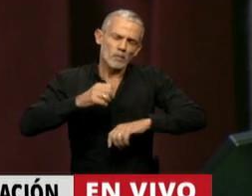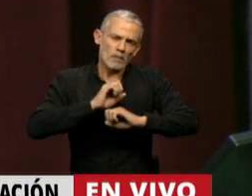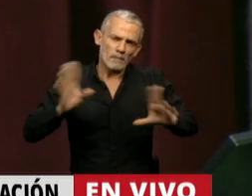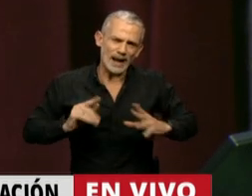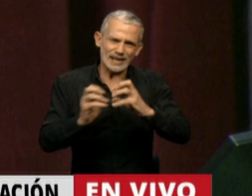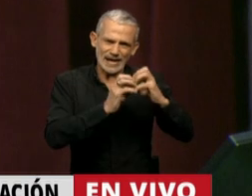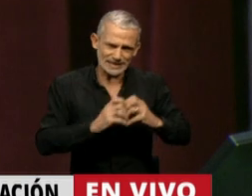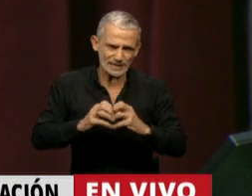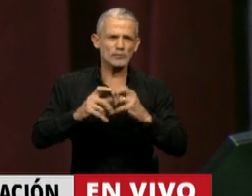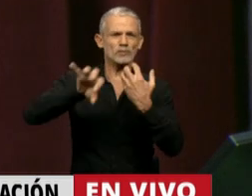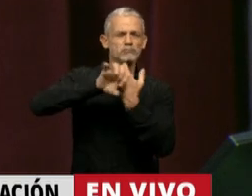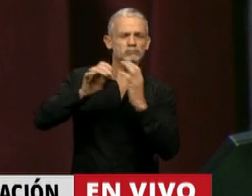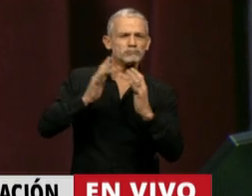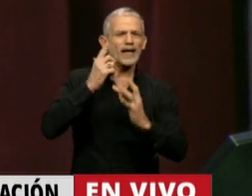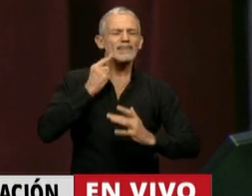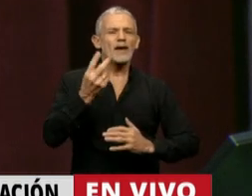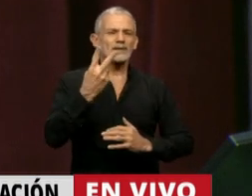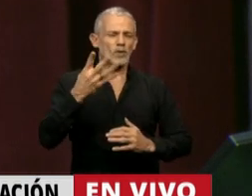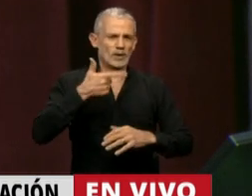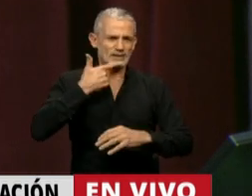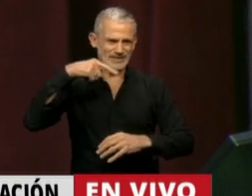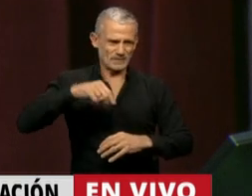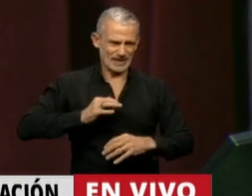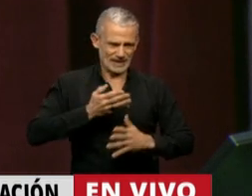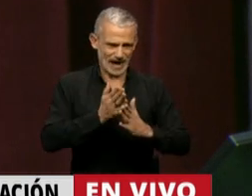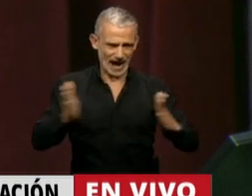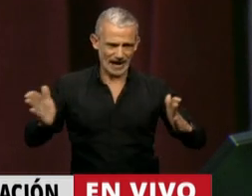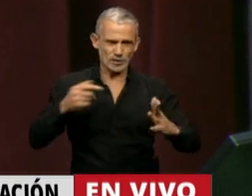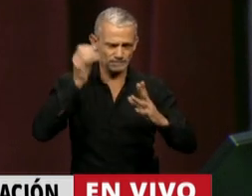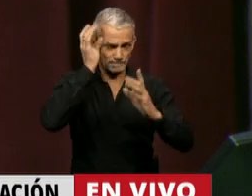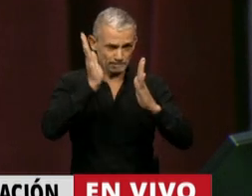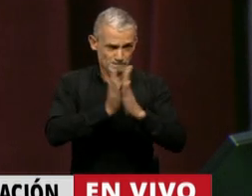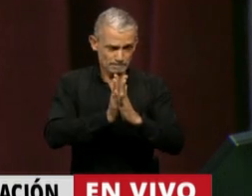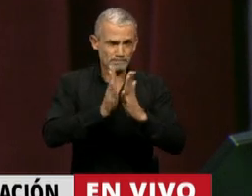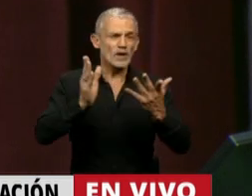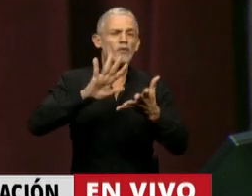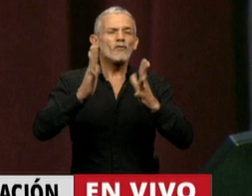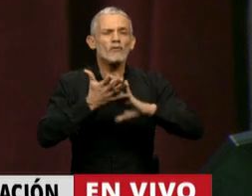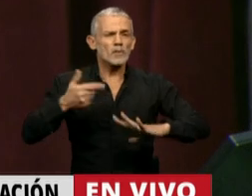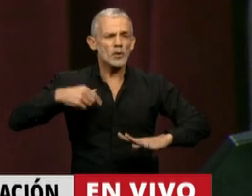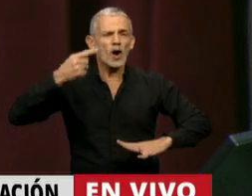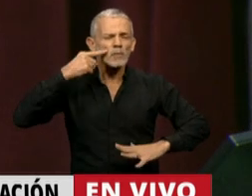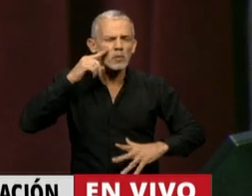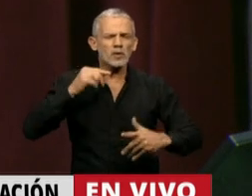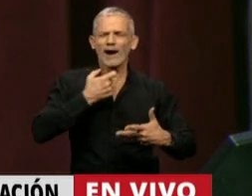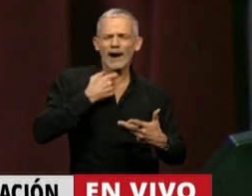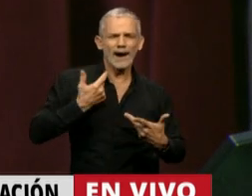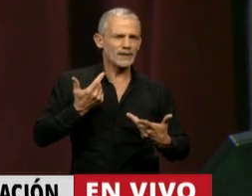sesión especial remota del día 24 de septiembre del corriente no fue de ningún modo mi